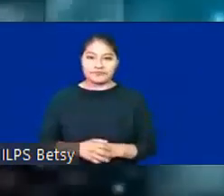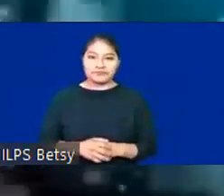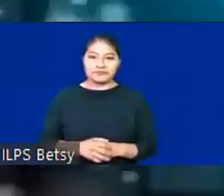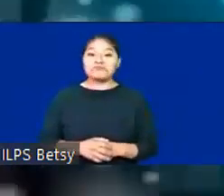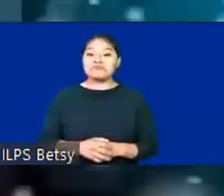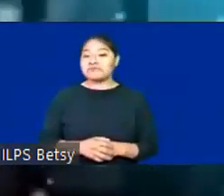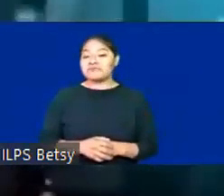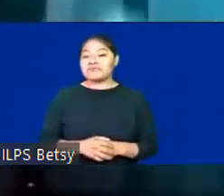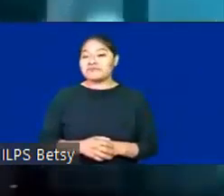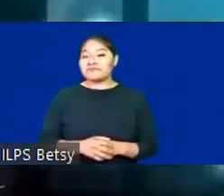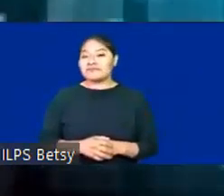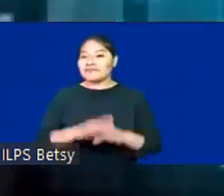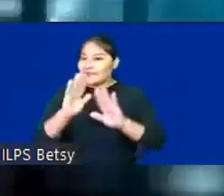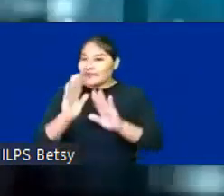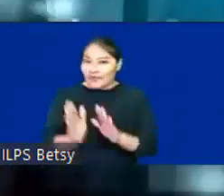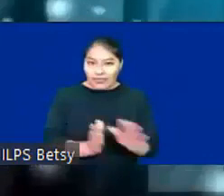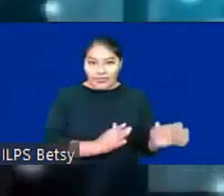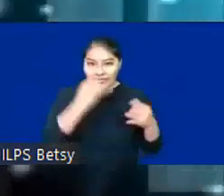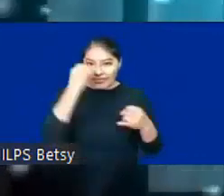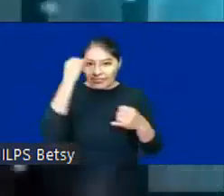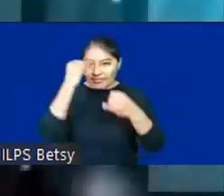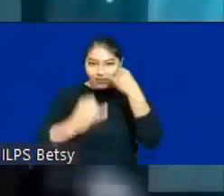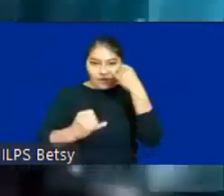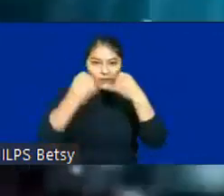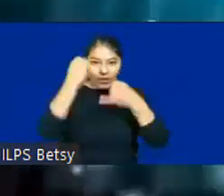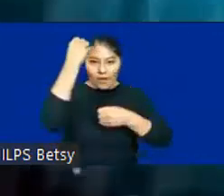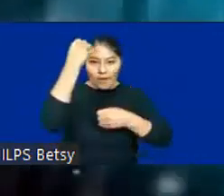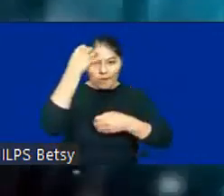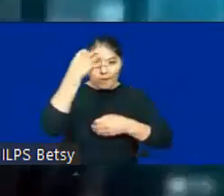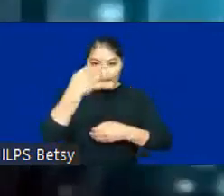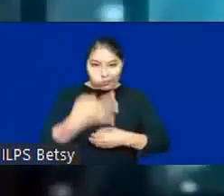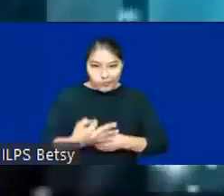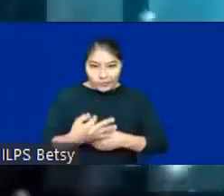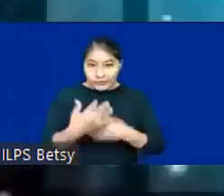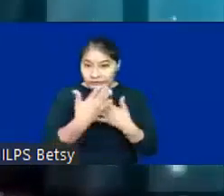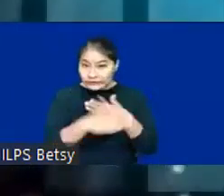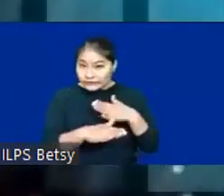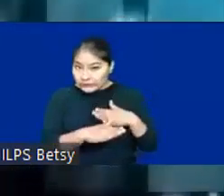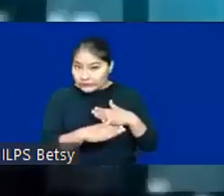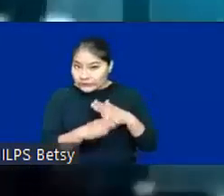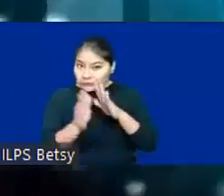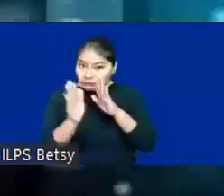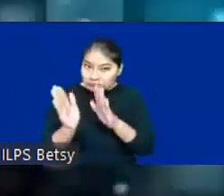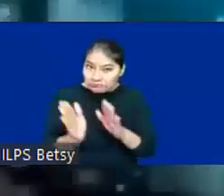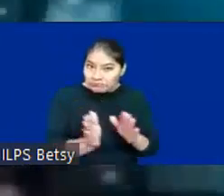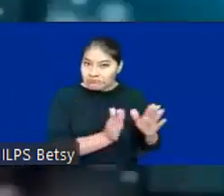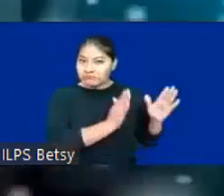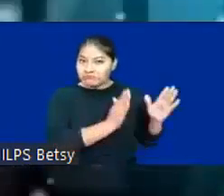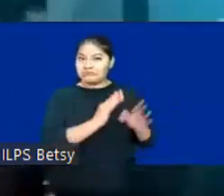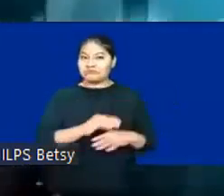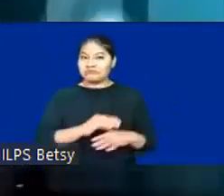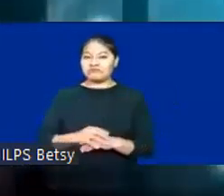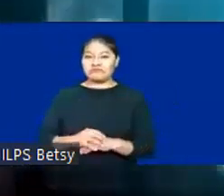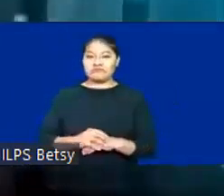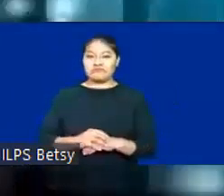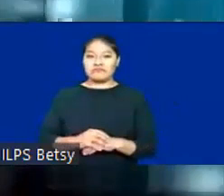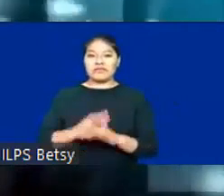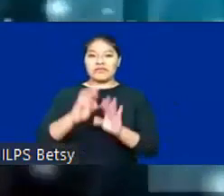del desarrollo de todas estas actividades que acabo de escribir, mediante la resolución 06